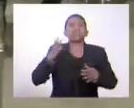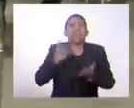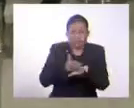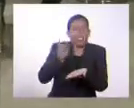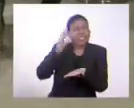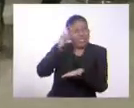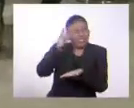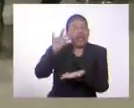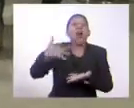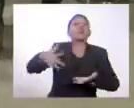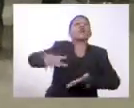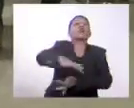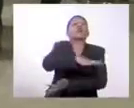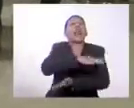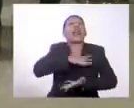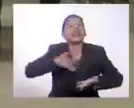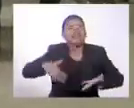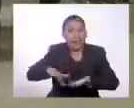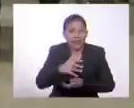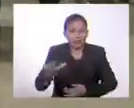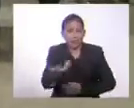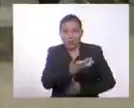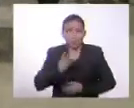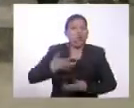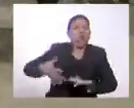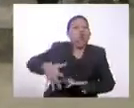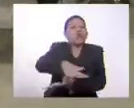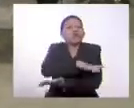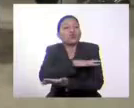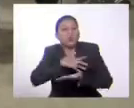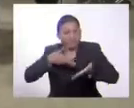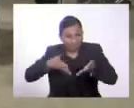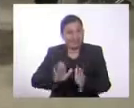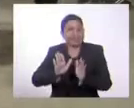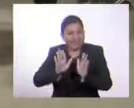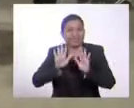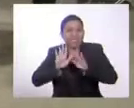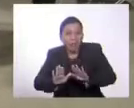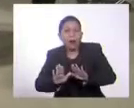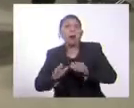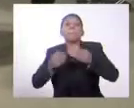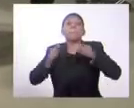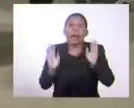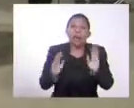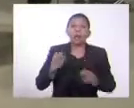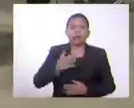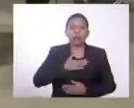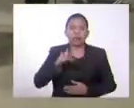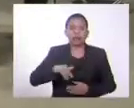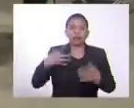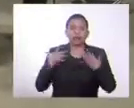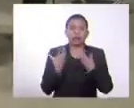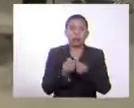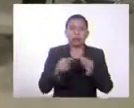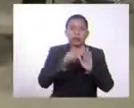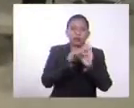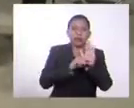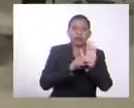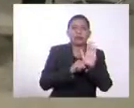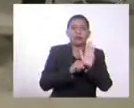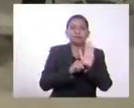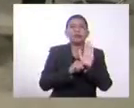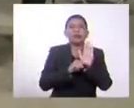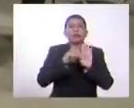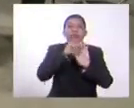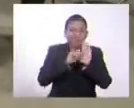y que nos organiza la manera en la que vivimos. También complementando eso de las reglas normativas para una mejor convivencia, Aristóteles